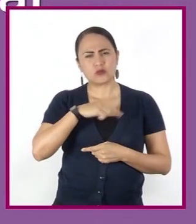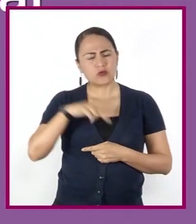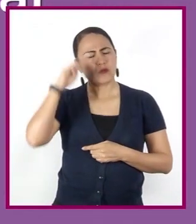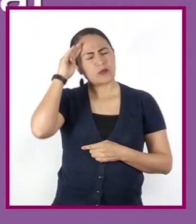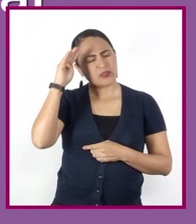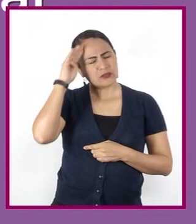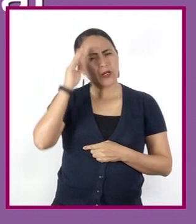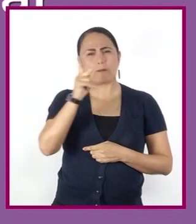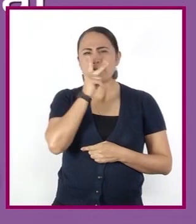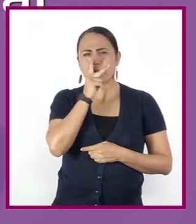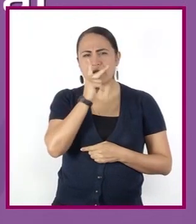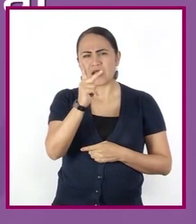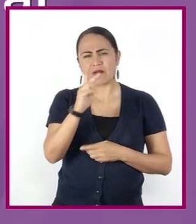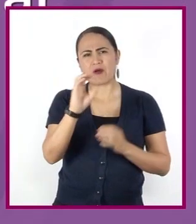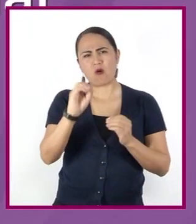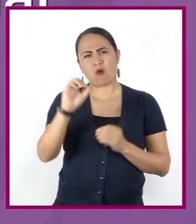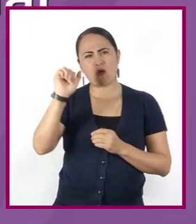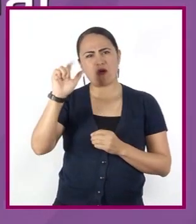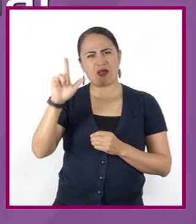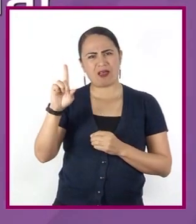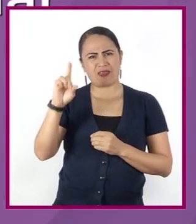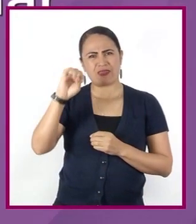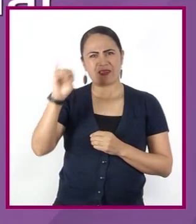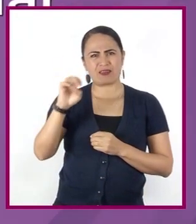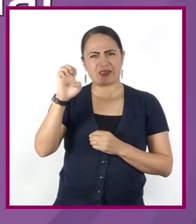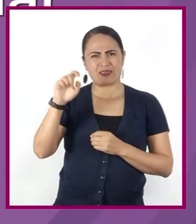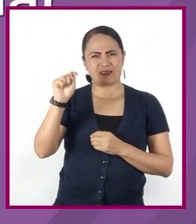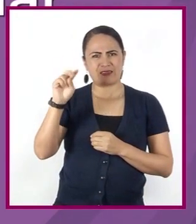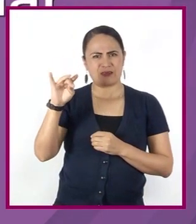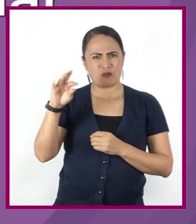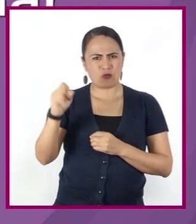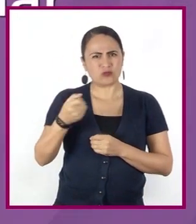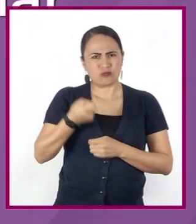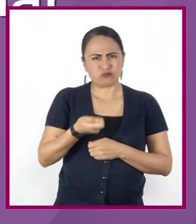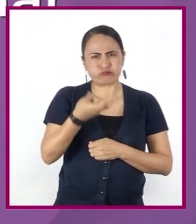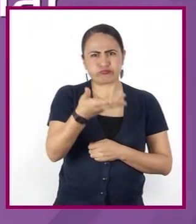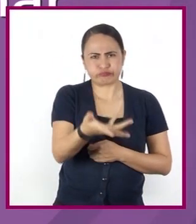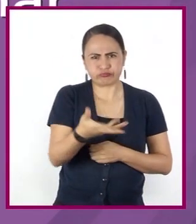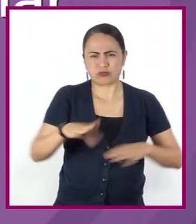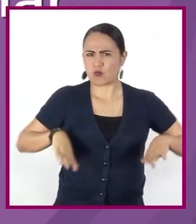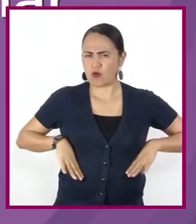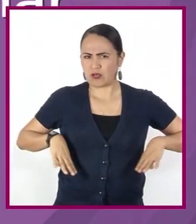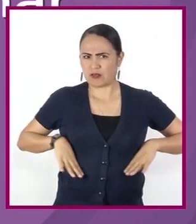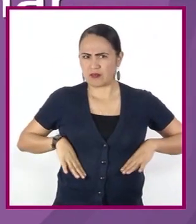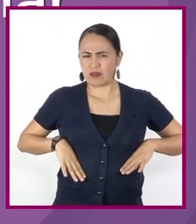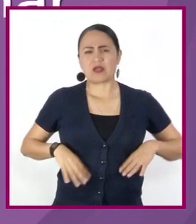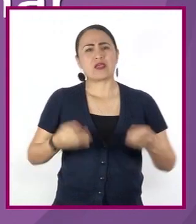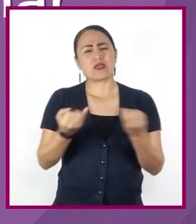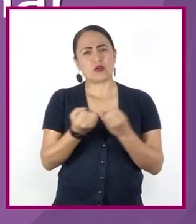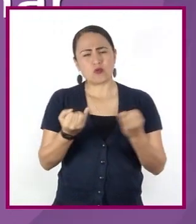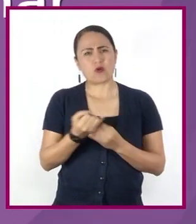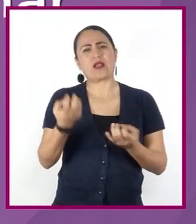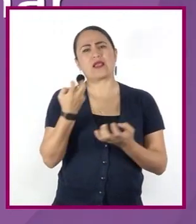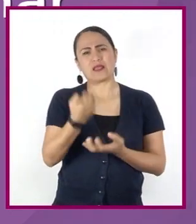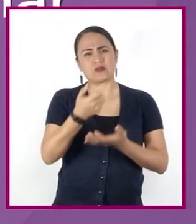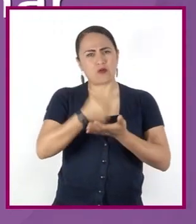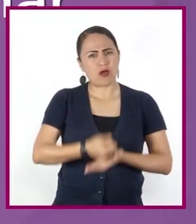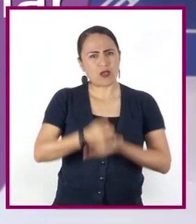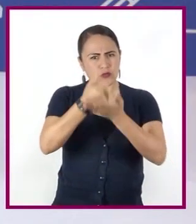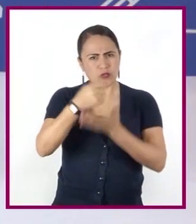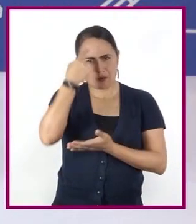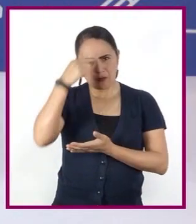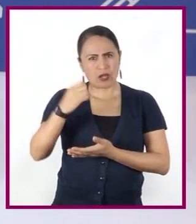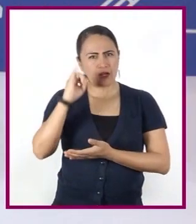ciertas frases o adjetivos para referirse a las personas y a los hechos y cómo contribuyen a formar una imagen de